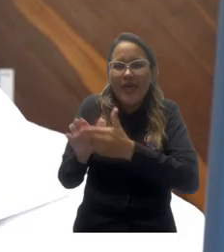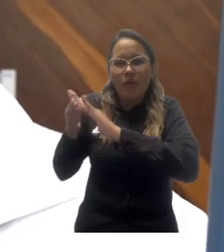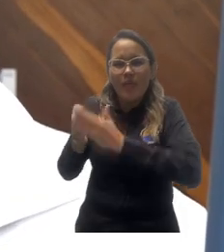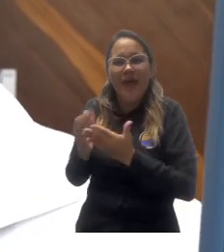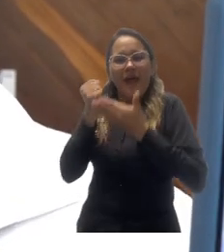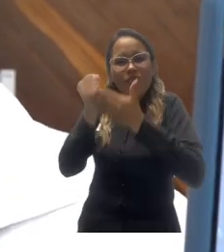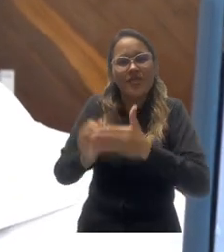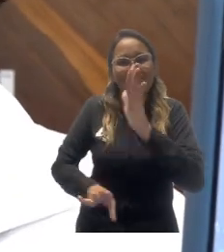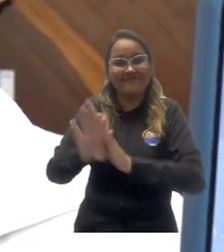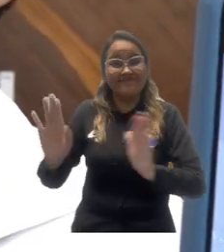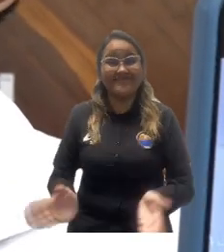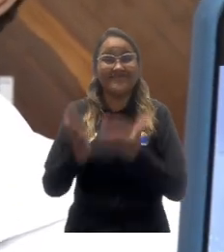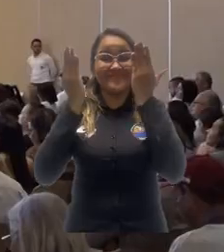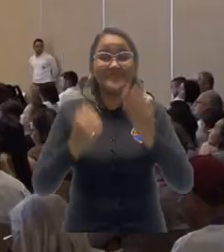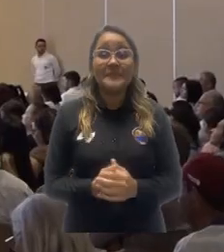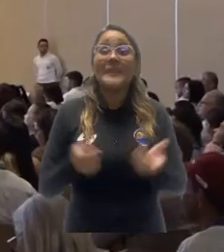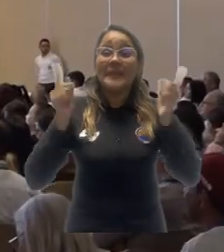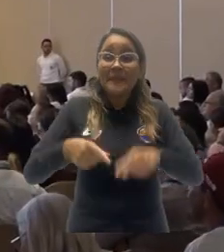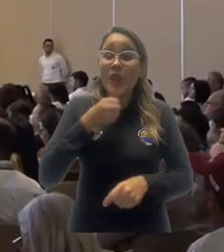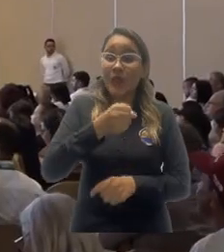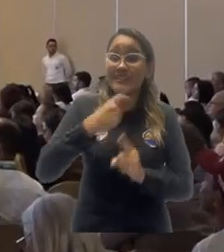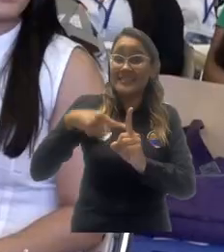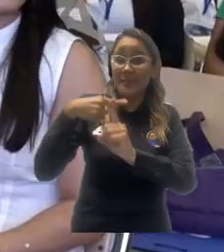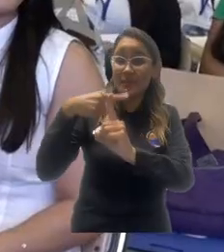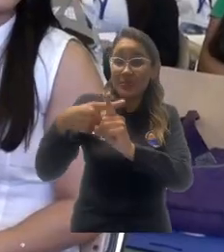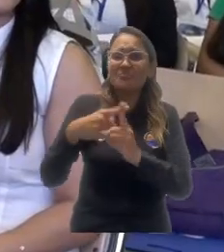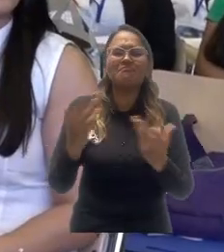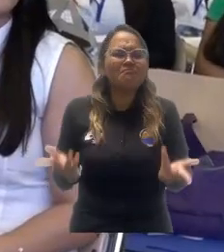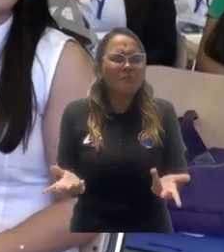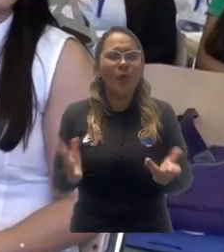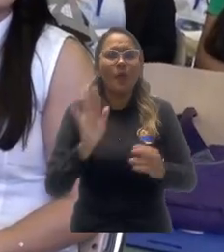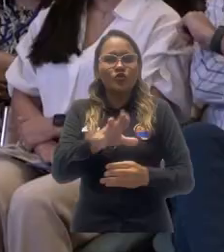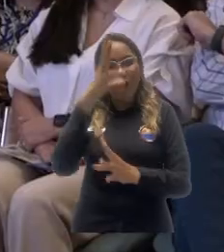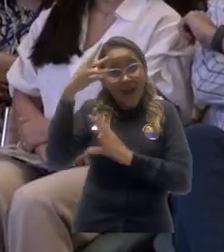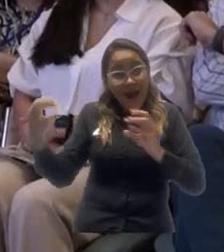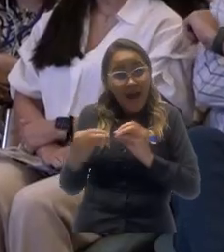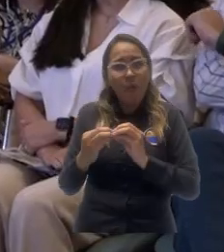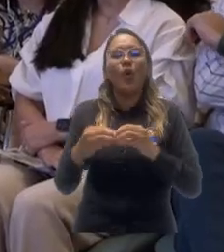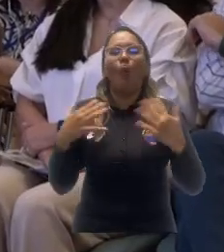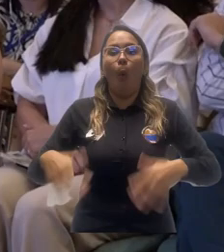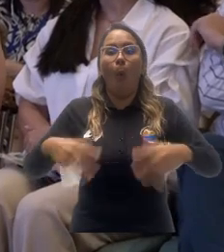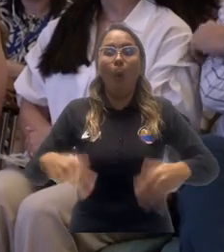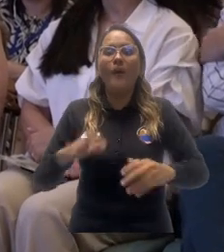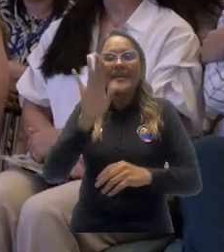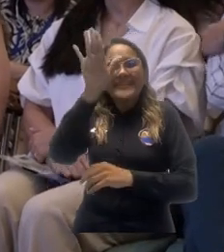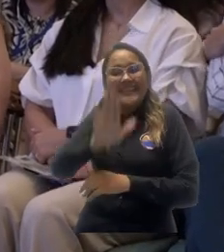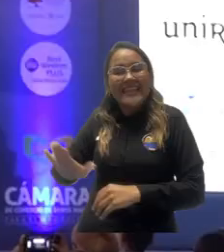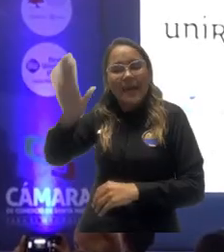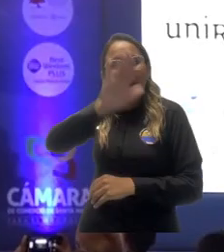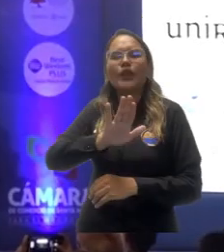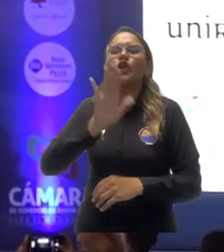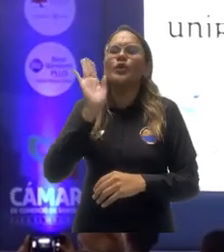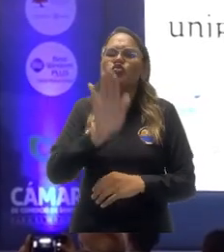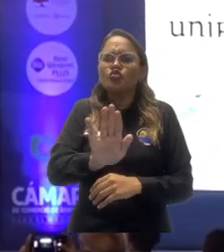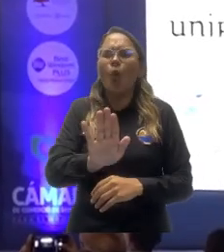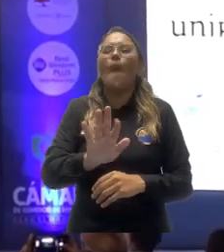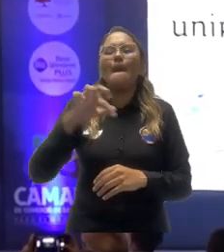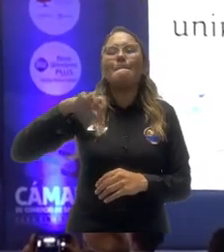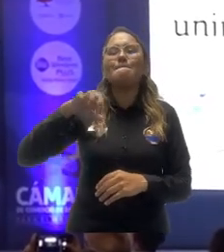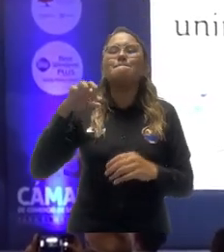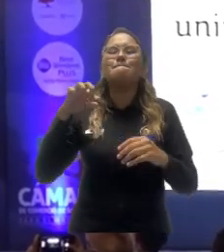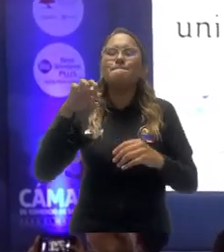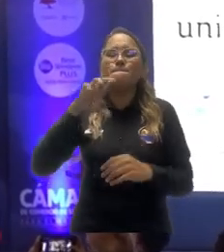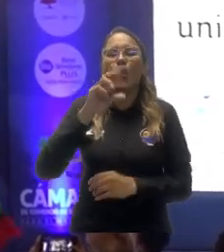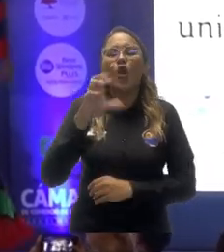poder lograr el desarrollo de las mismas. Otra noticia positiva se recibió durante la materialización de este acuerdo. El Departamento de